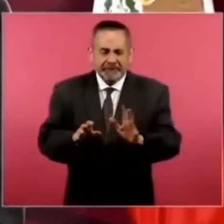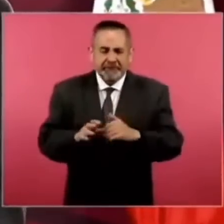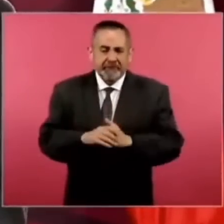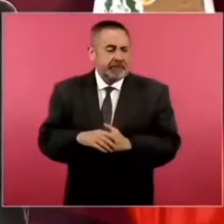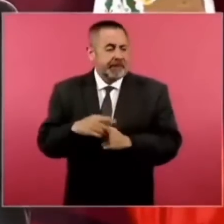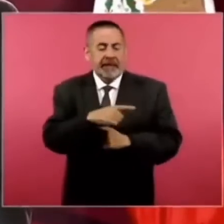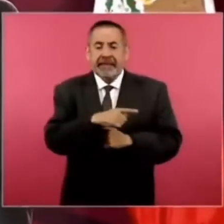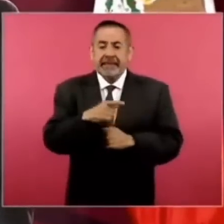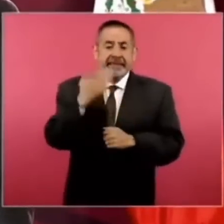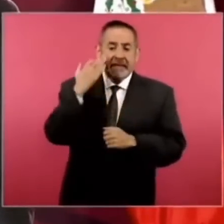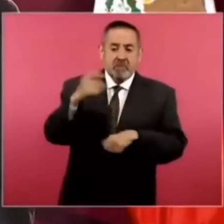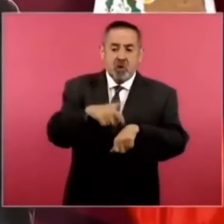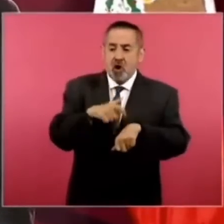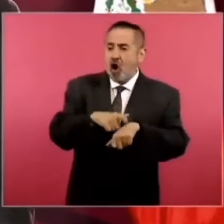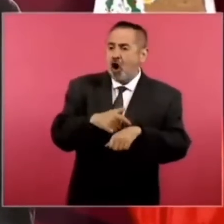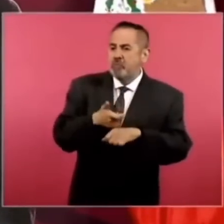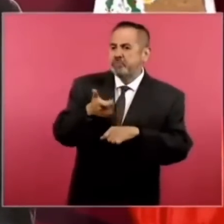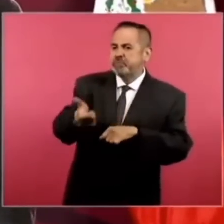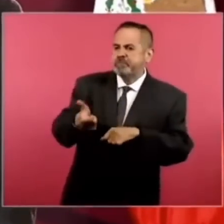tiempo